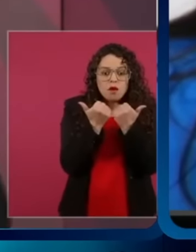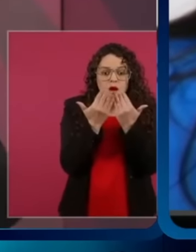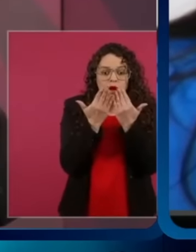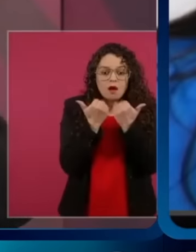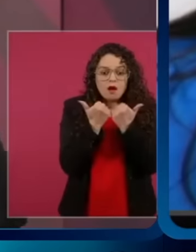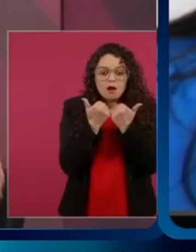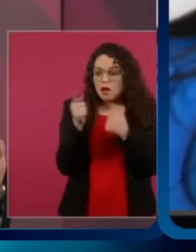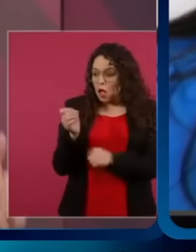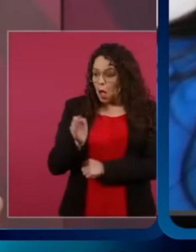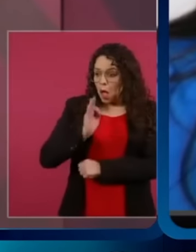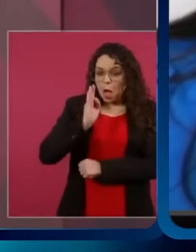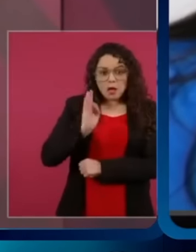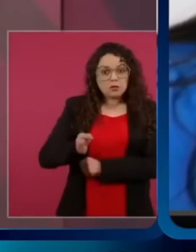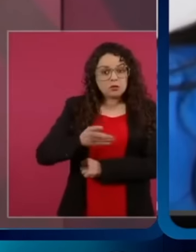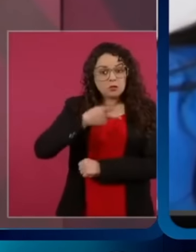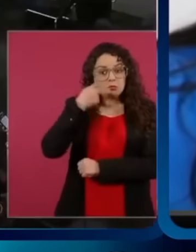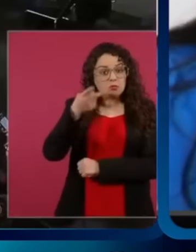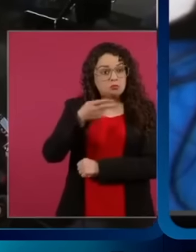pero además